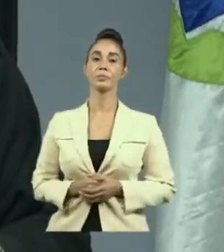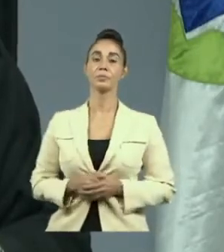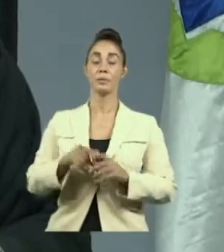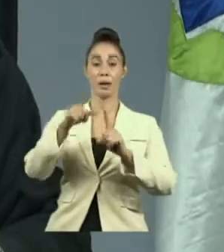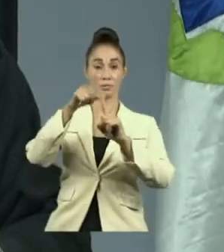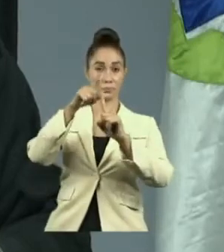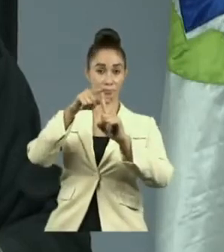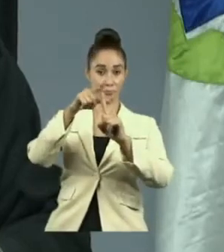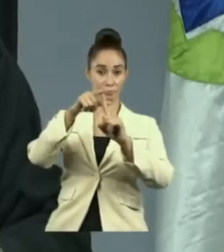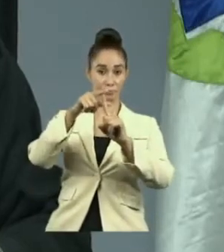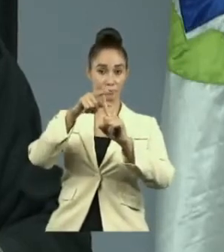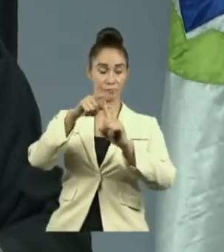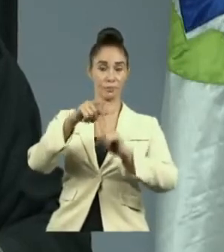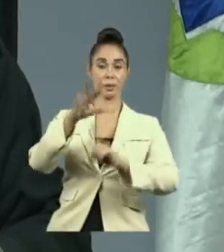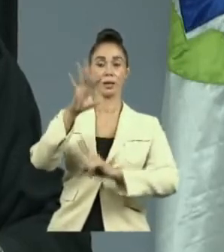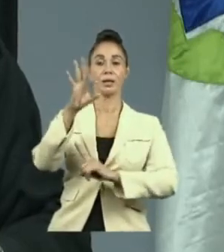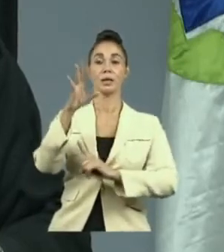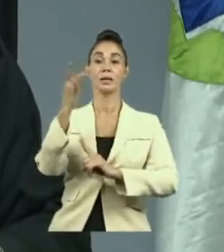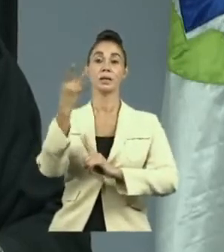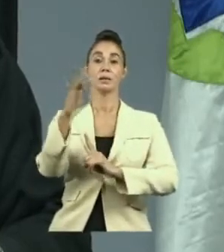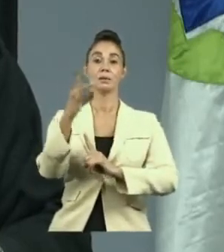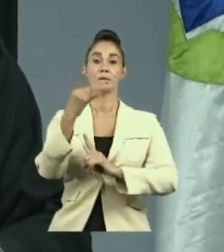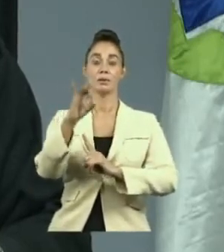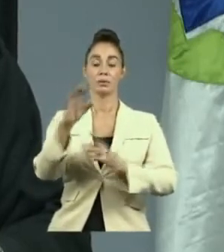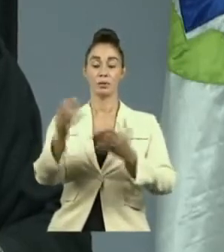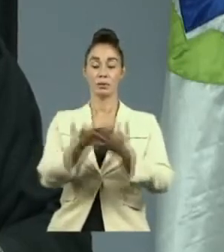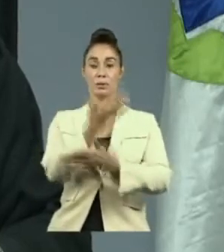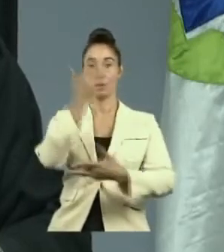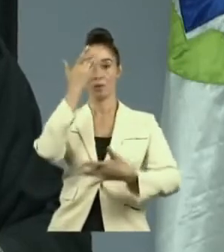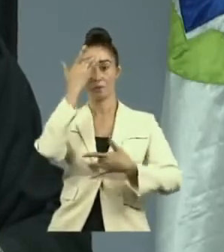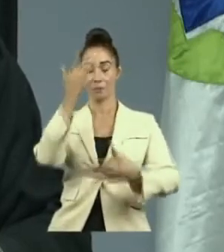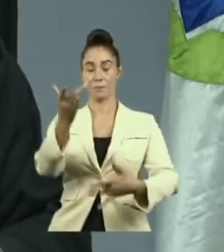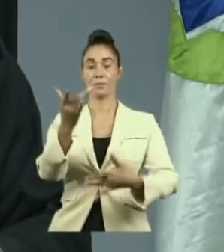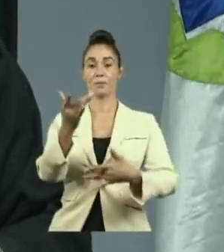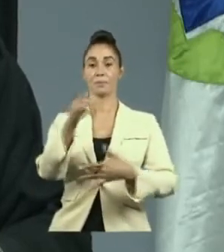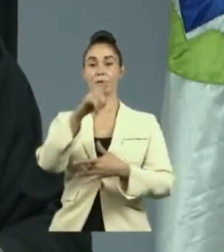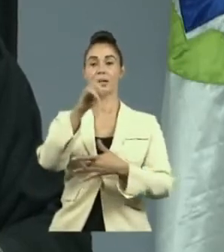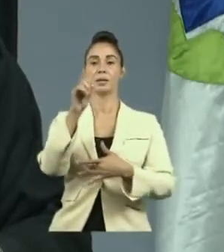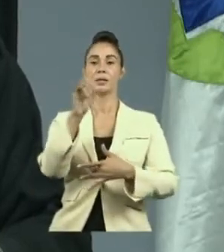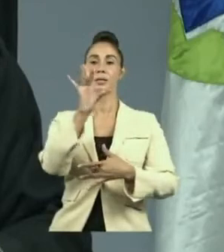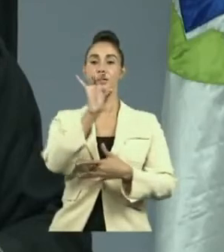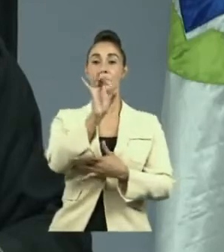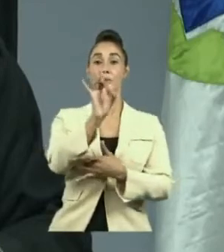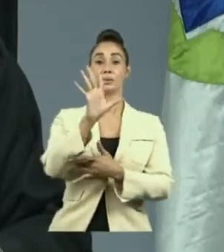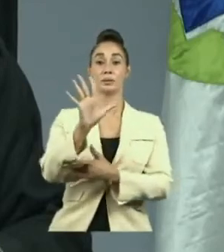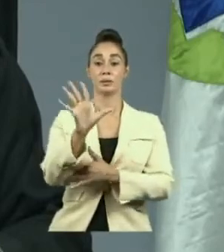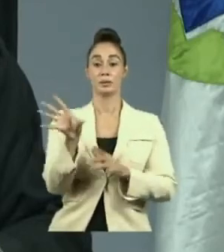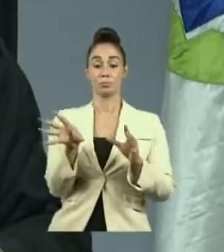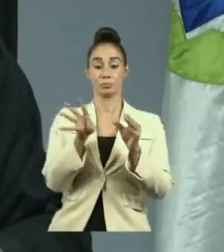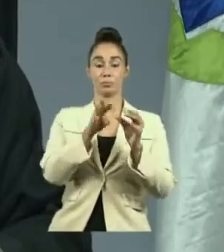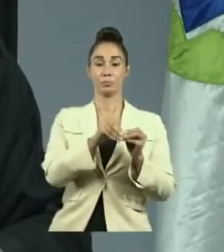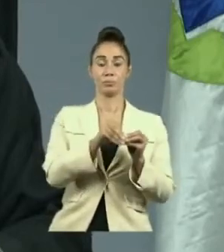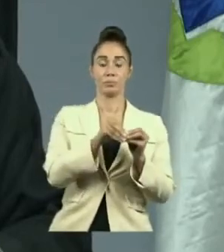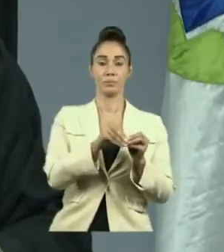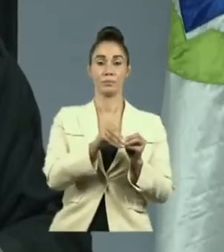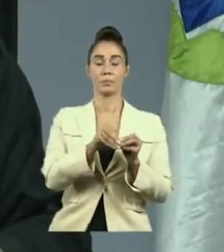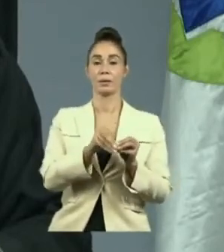cristóbal 18 casos nuevos 185 acumulados